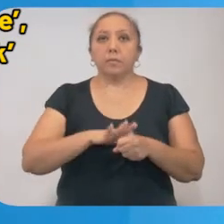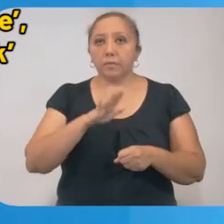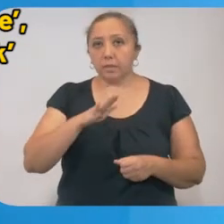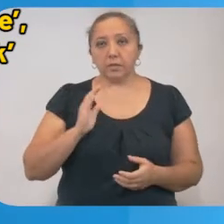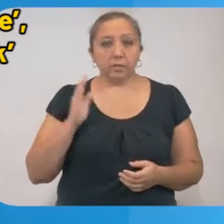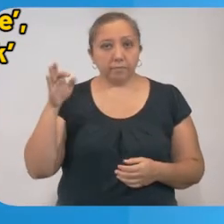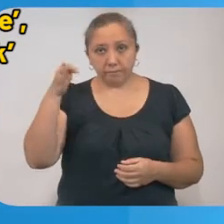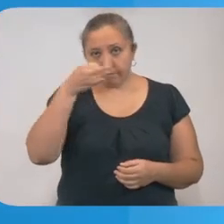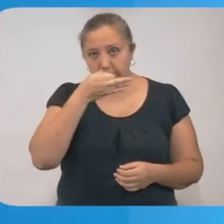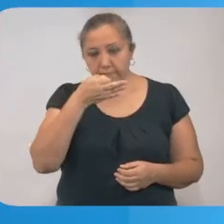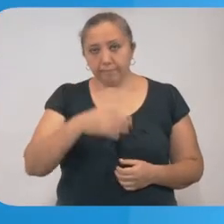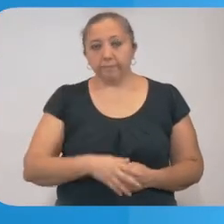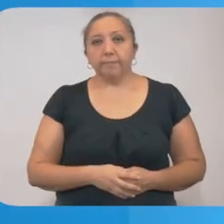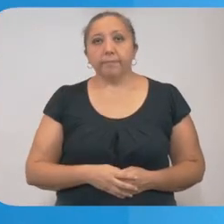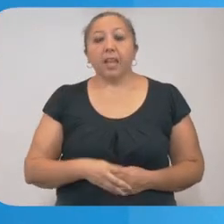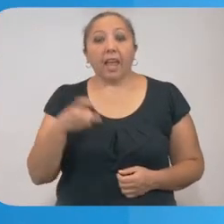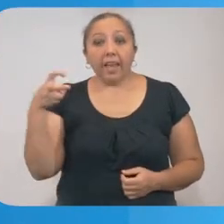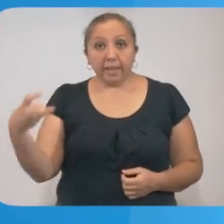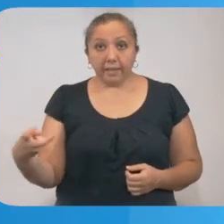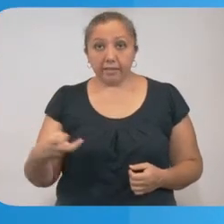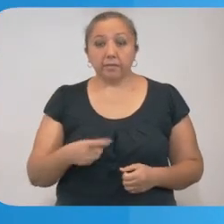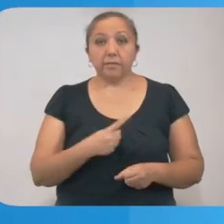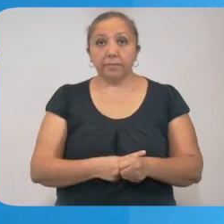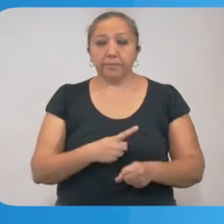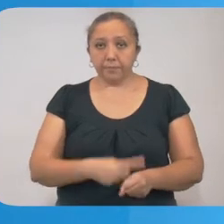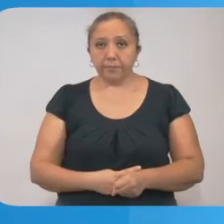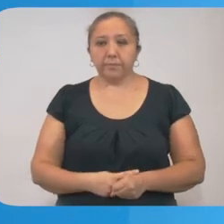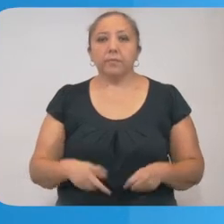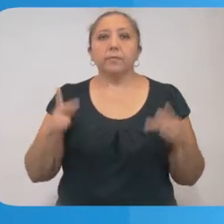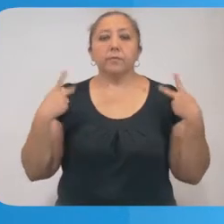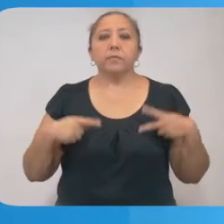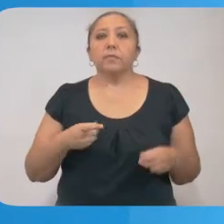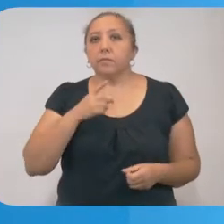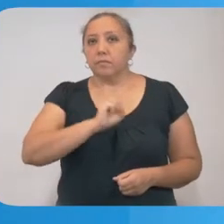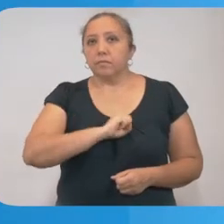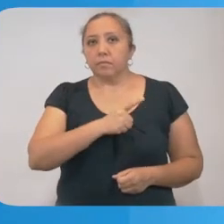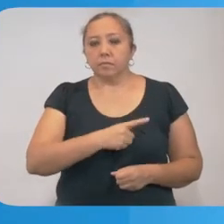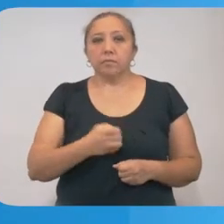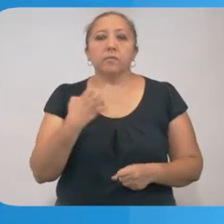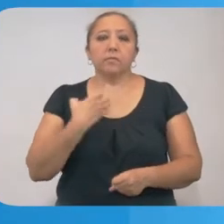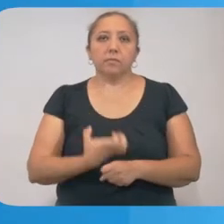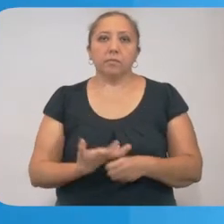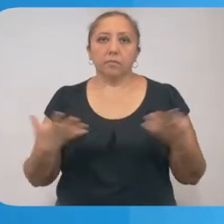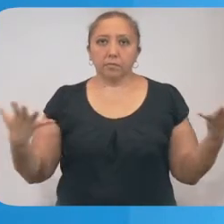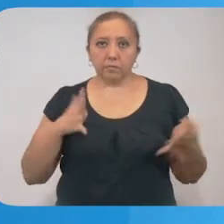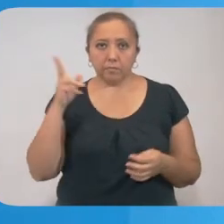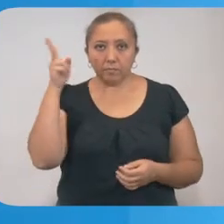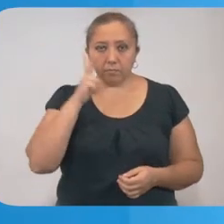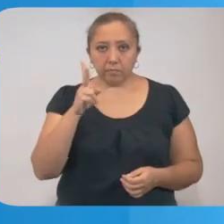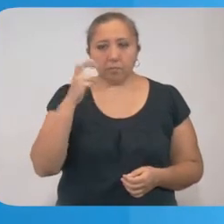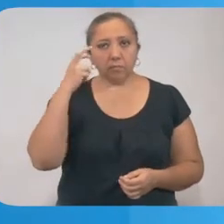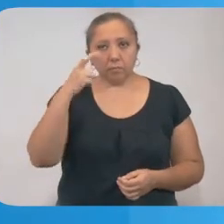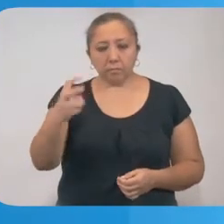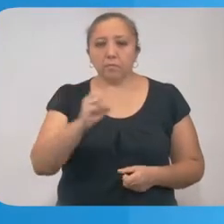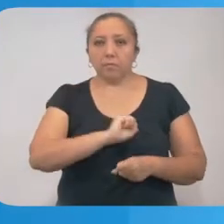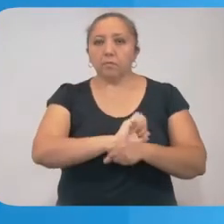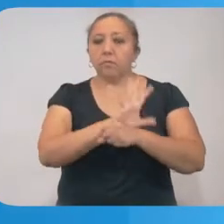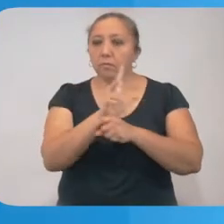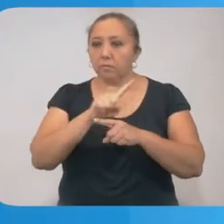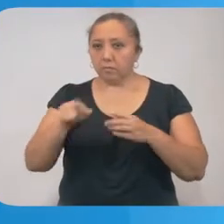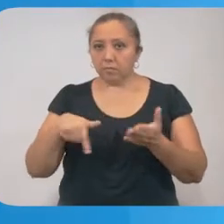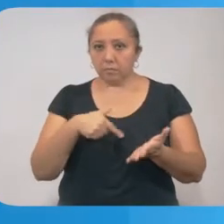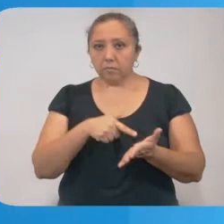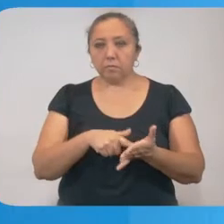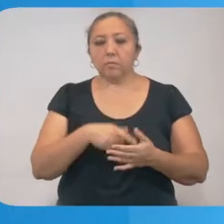más cercano. En esta fase de la epidemia, personal del sector salud estatal aplicará pruebas para detectar coronavirus en